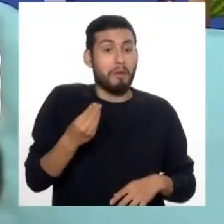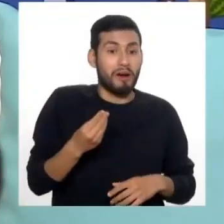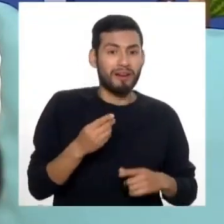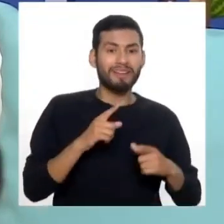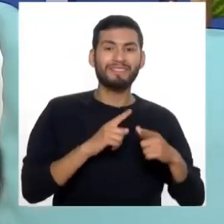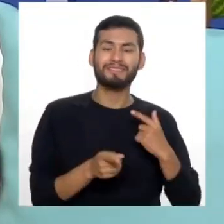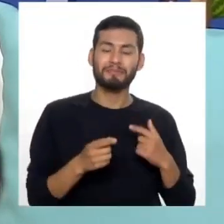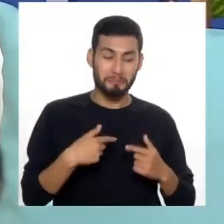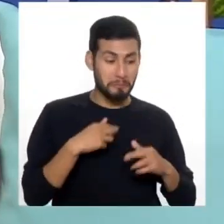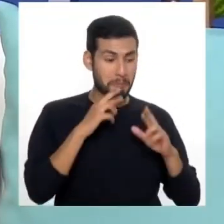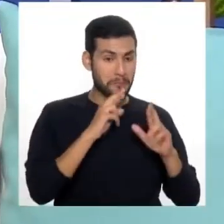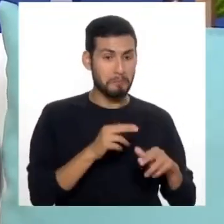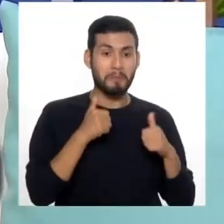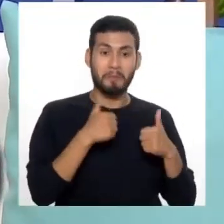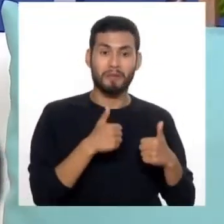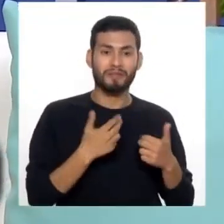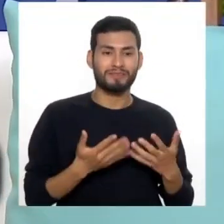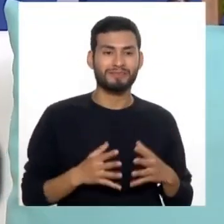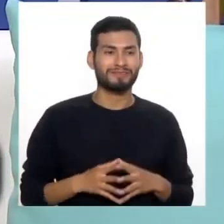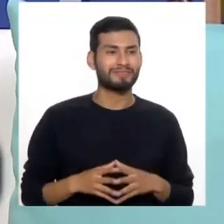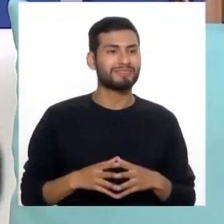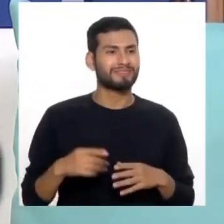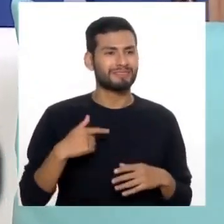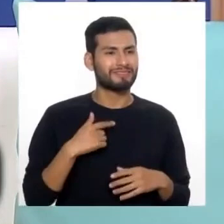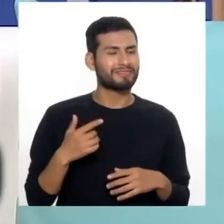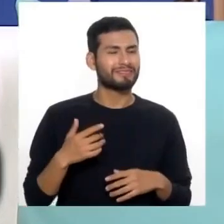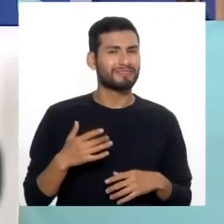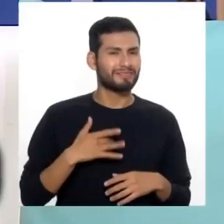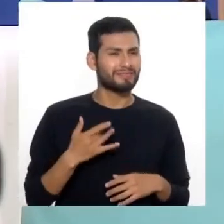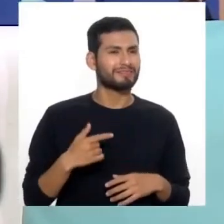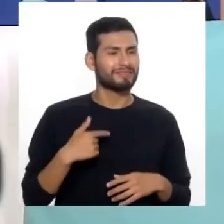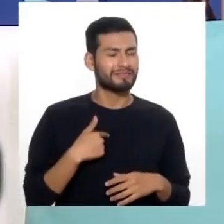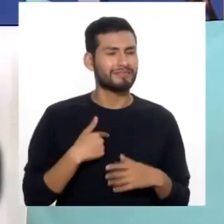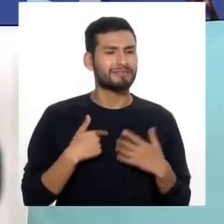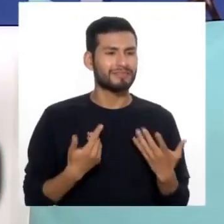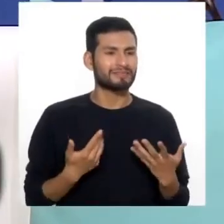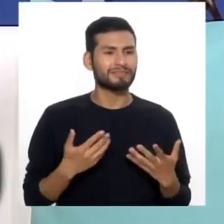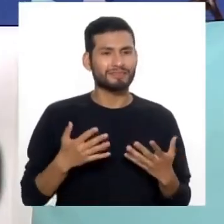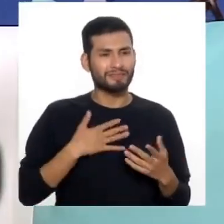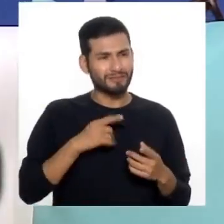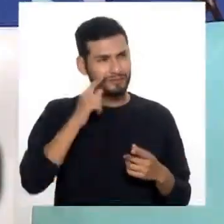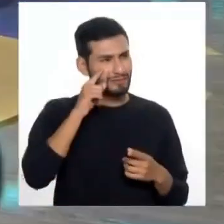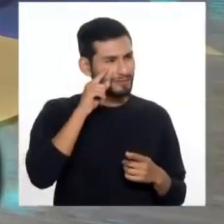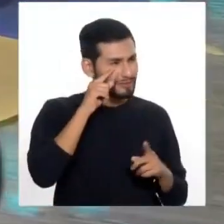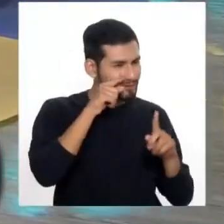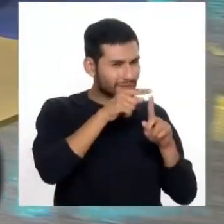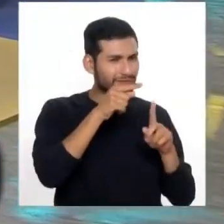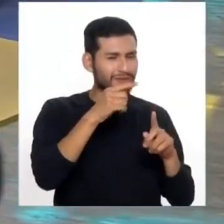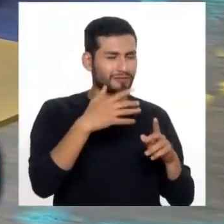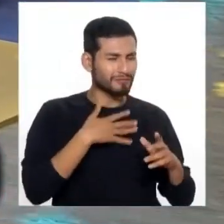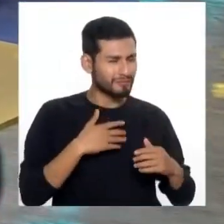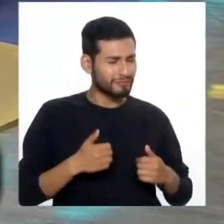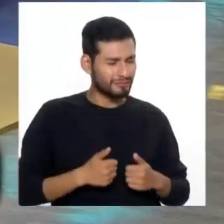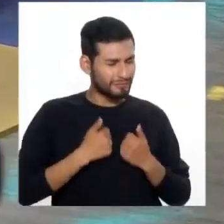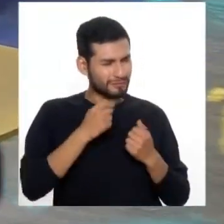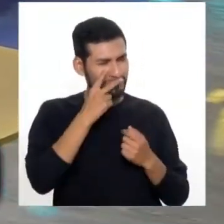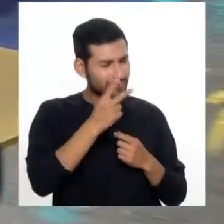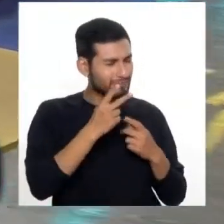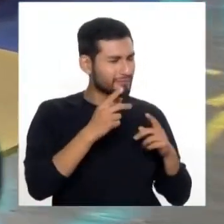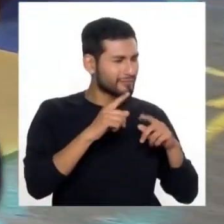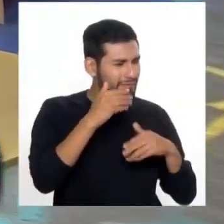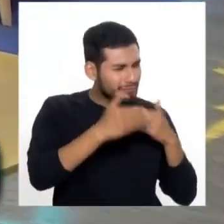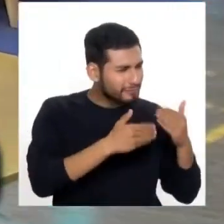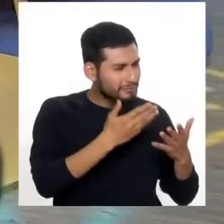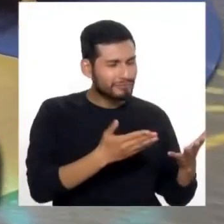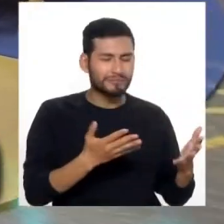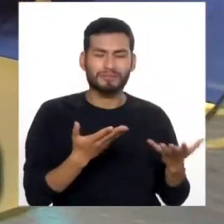pero me traen siempre resultados buenos. Siento que ya tengo de alguna forma una visión, una manera de ver las cosas, de ver la vida,